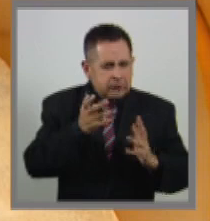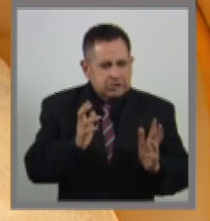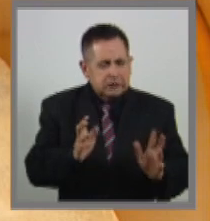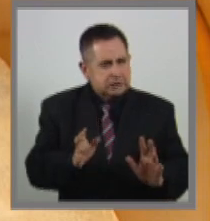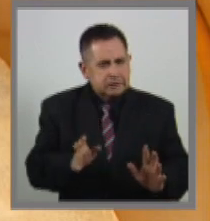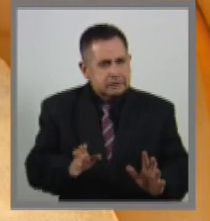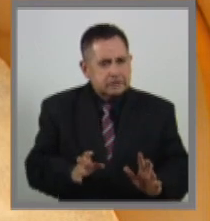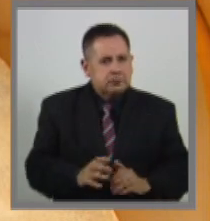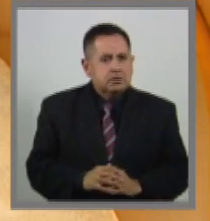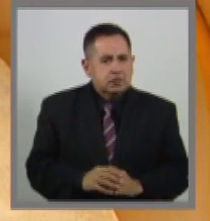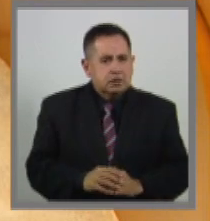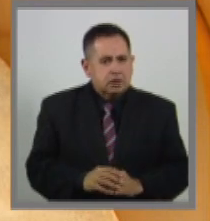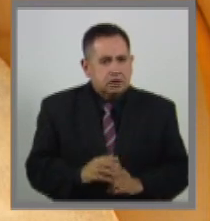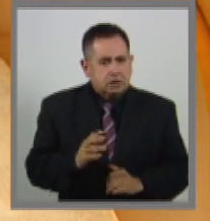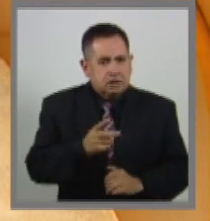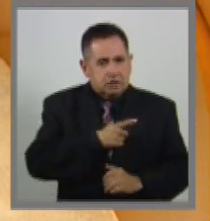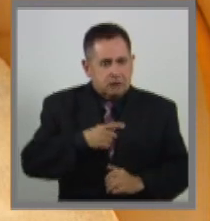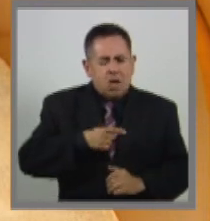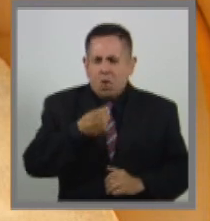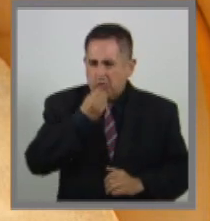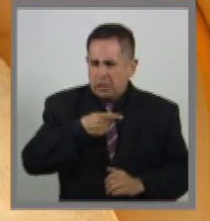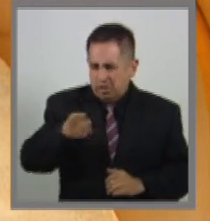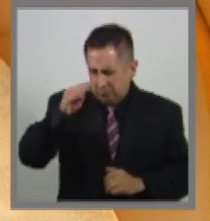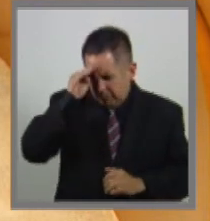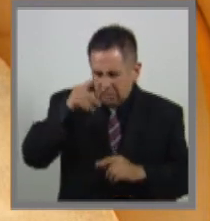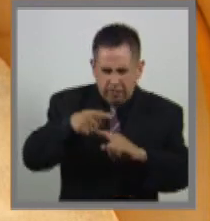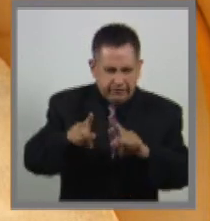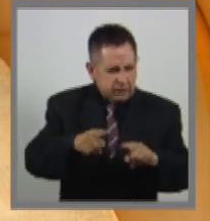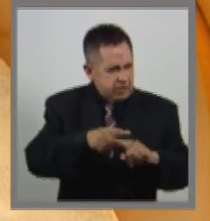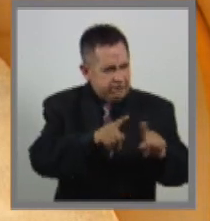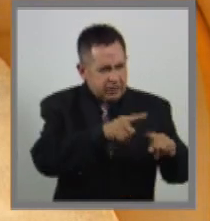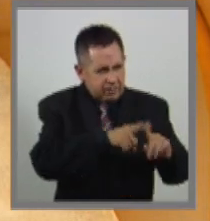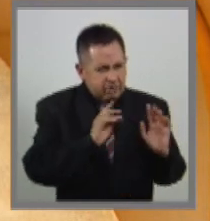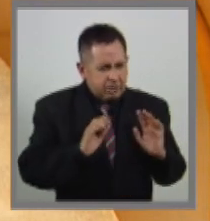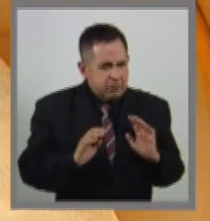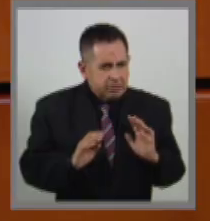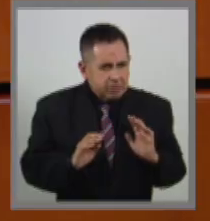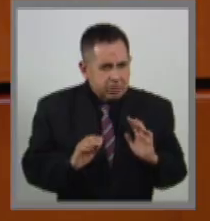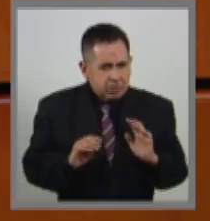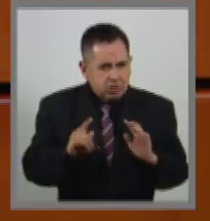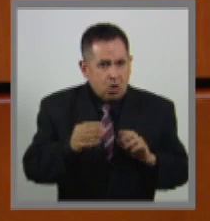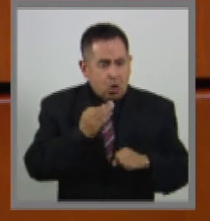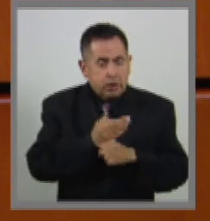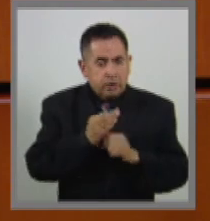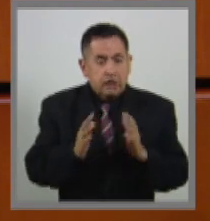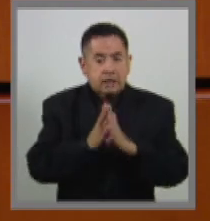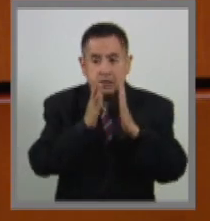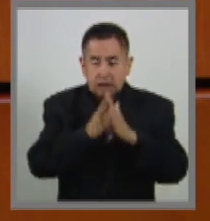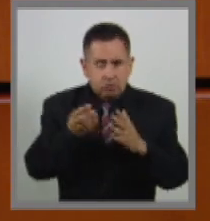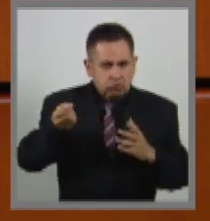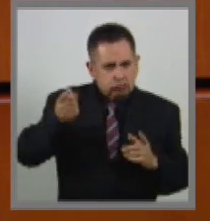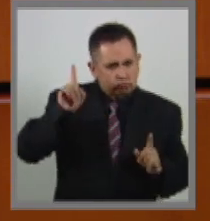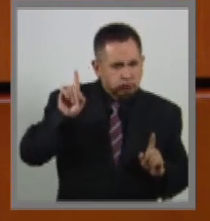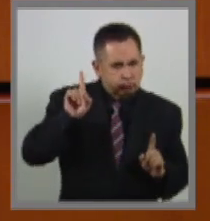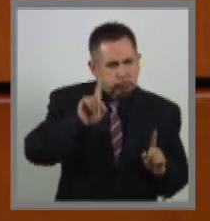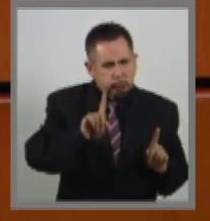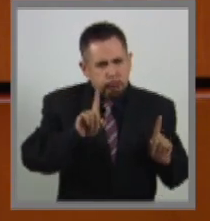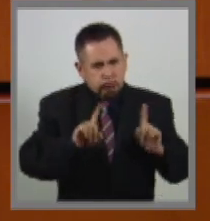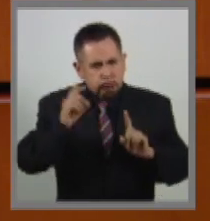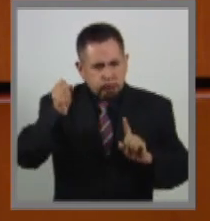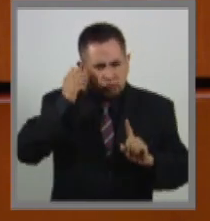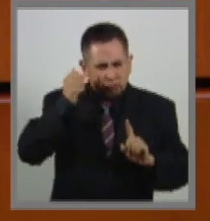porque pese a pensar distinto, pocas de las intervenciones aquí que se han